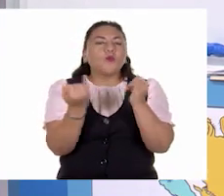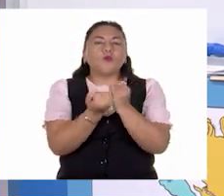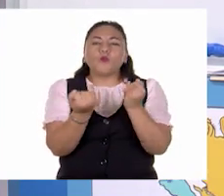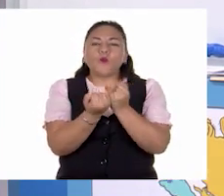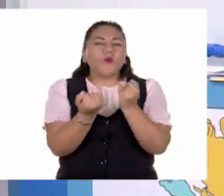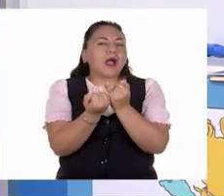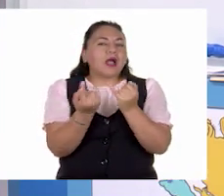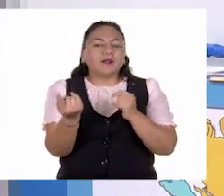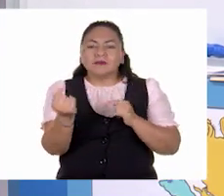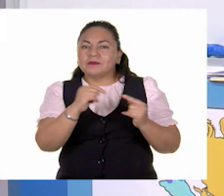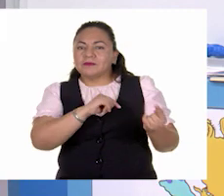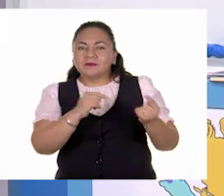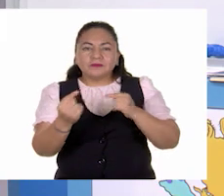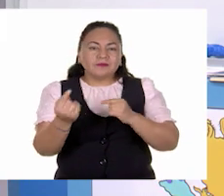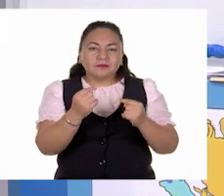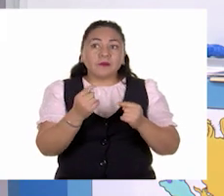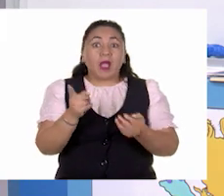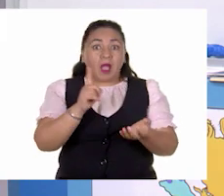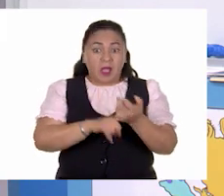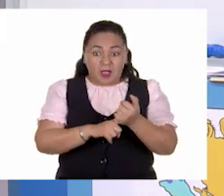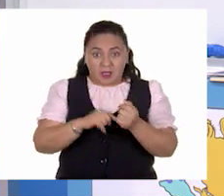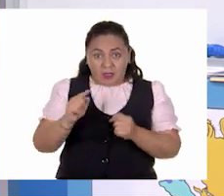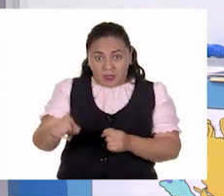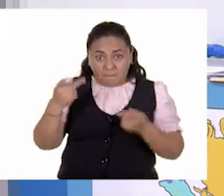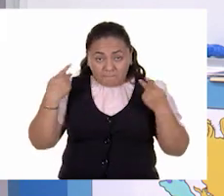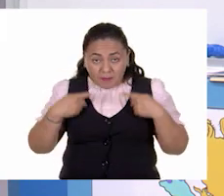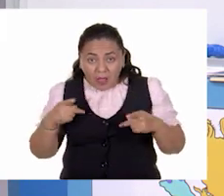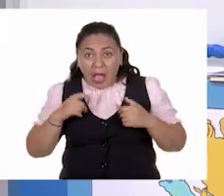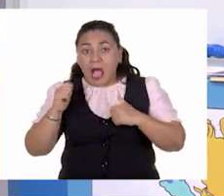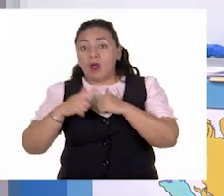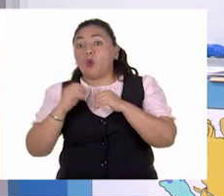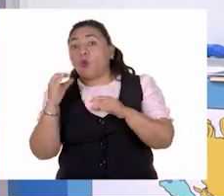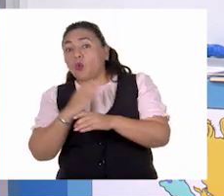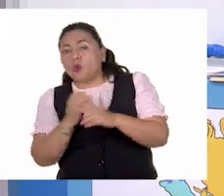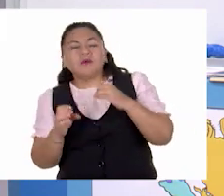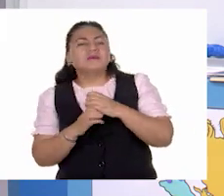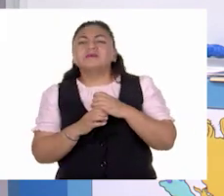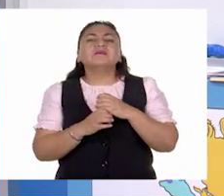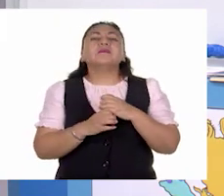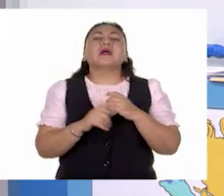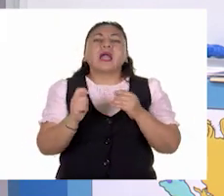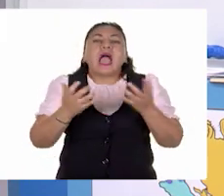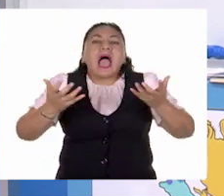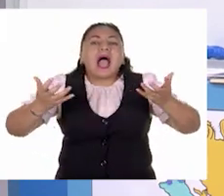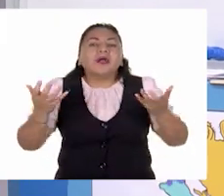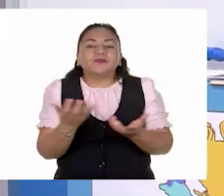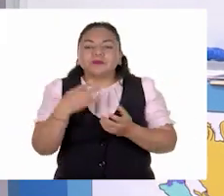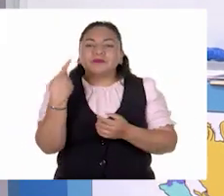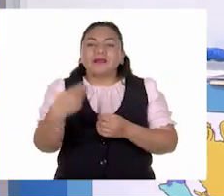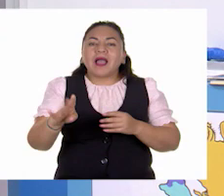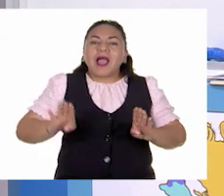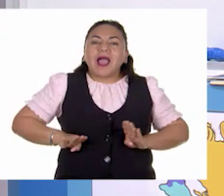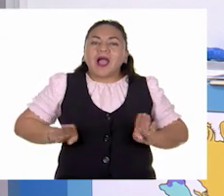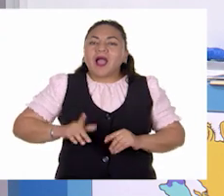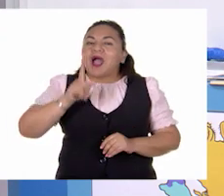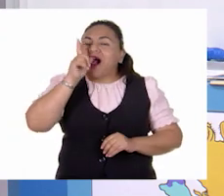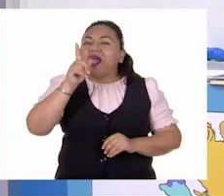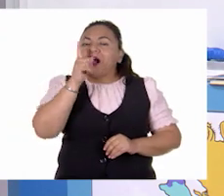latido. Entonces, no describe una persona o una cosa, sino una acción, por lo que es